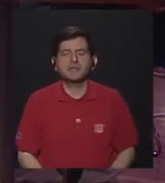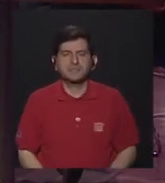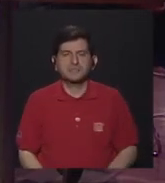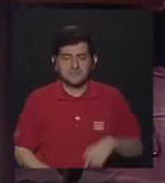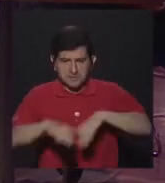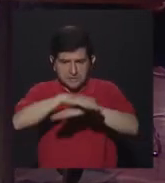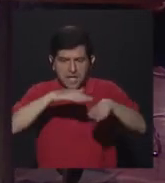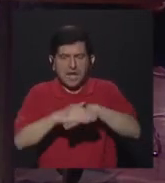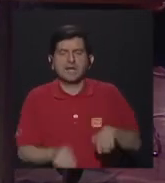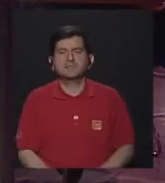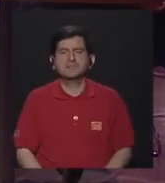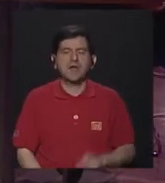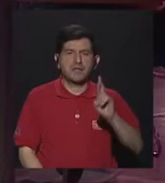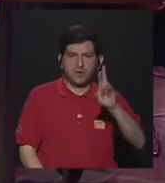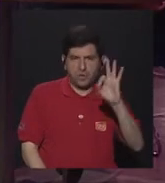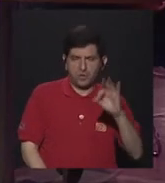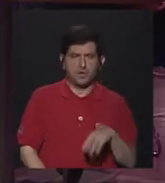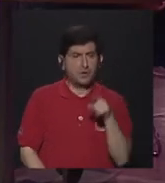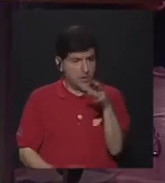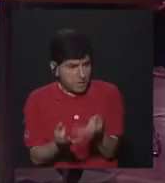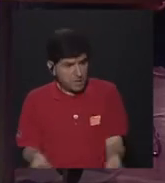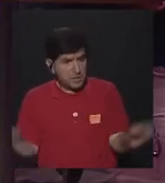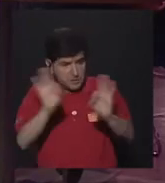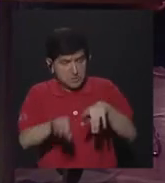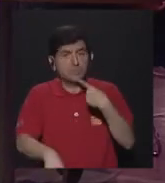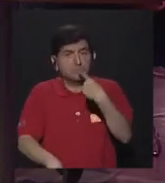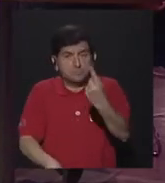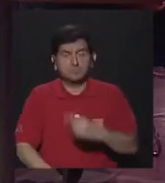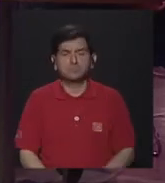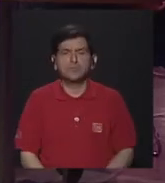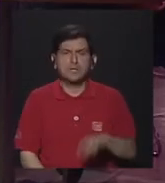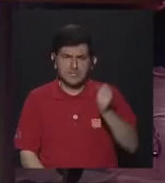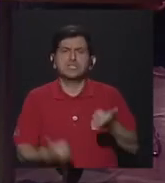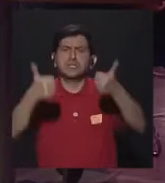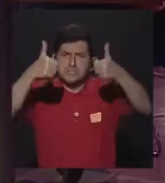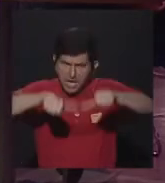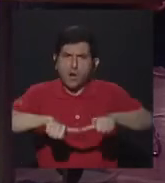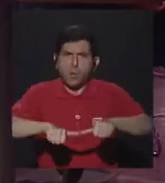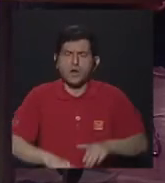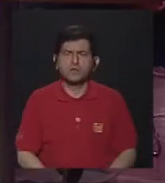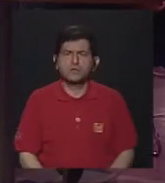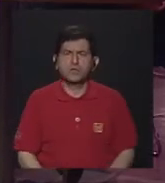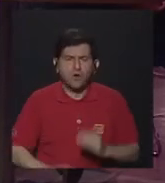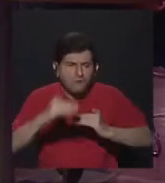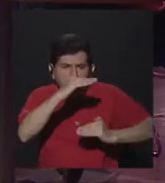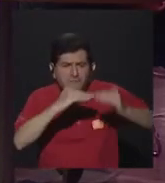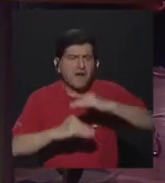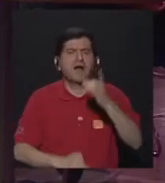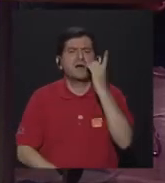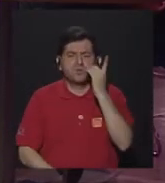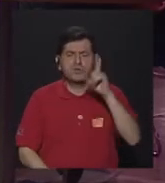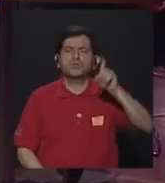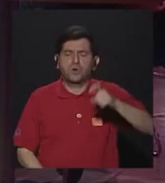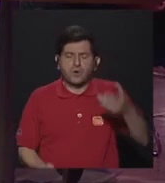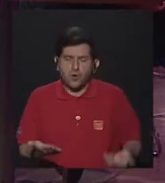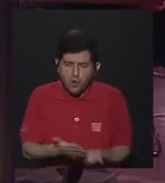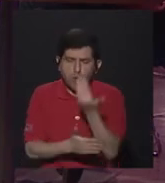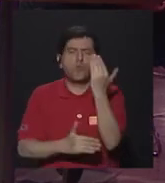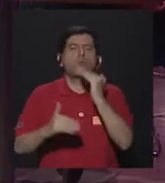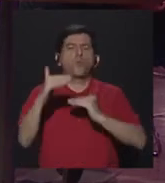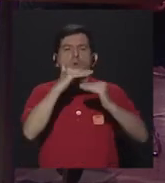entonces eso es muy importante destacar estamos de acuerdo en que ontología necesita un nuevo edificio